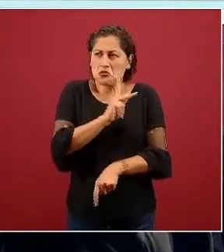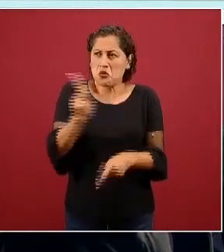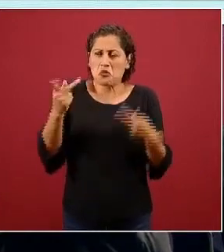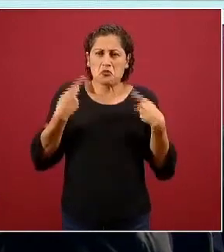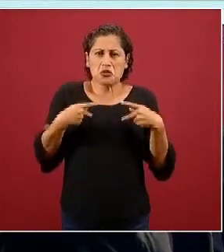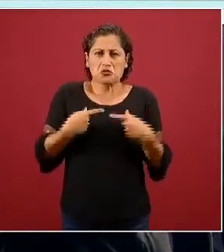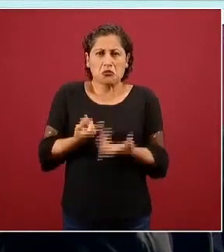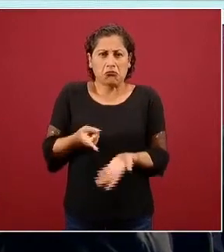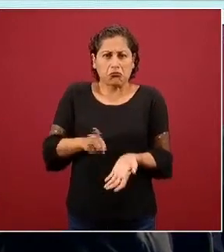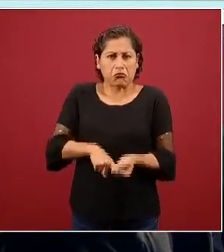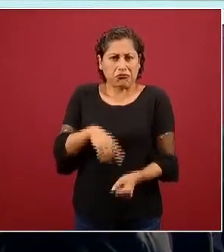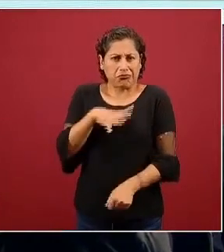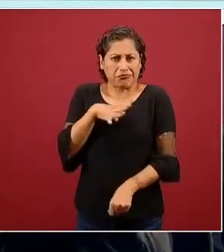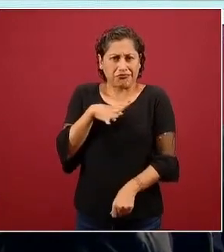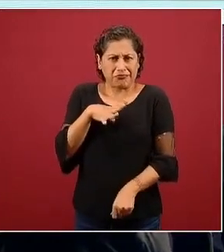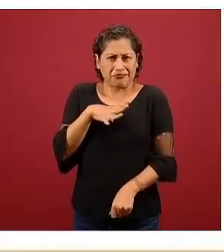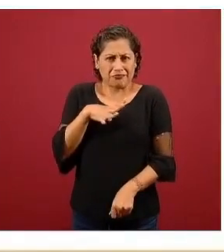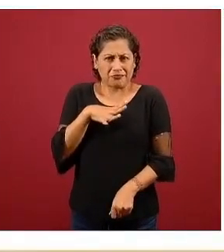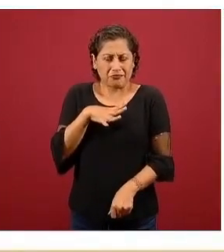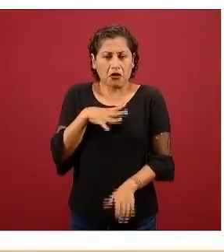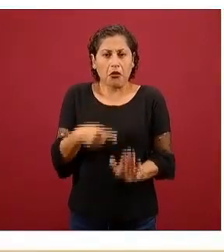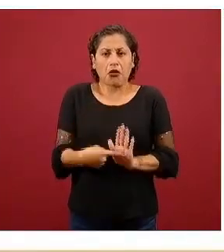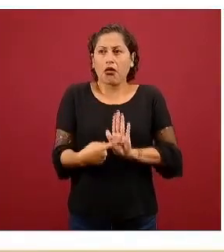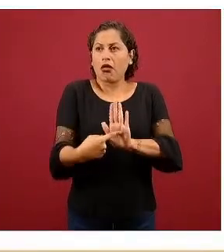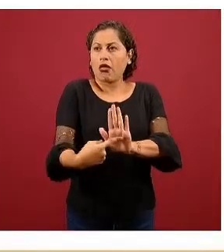en general presentamos